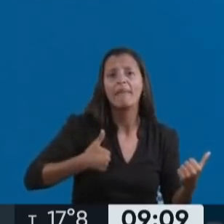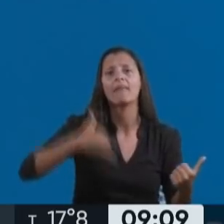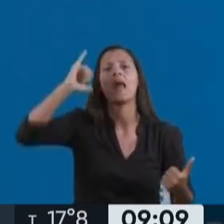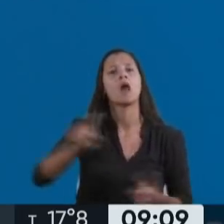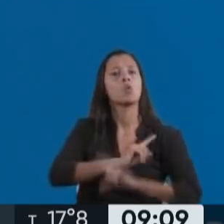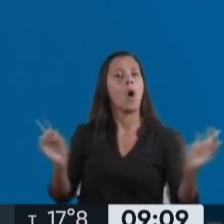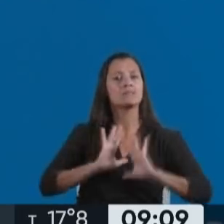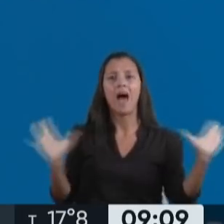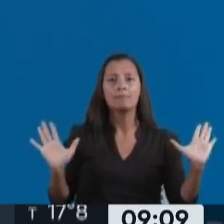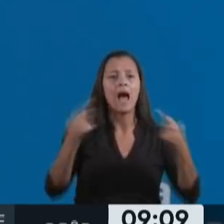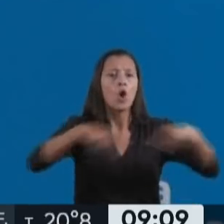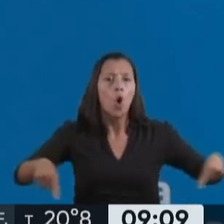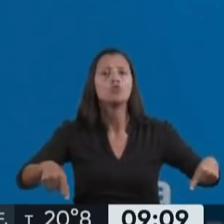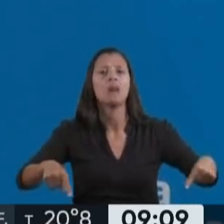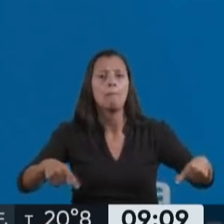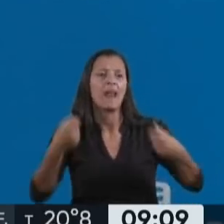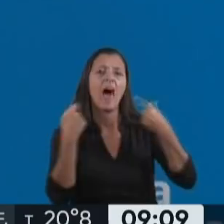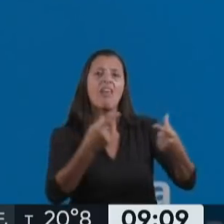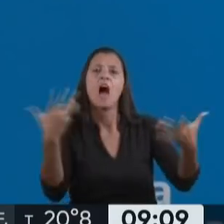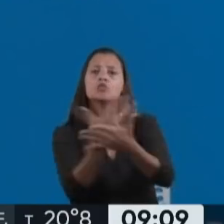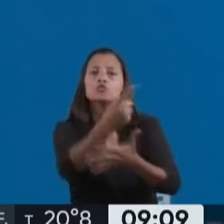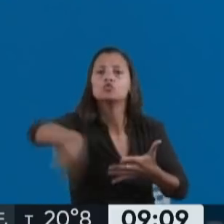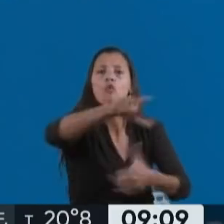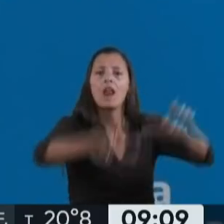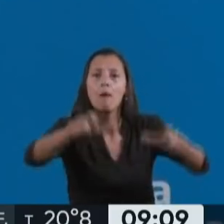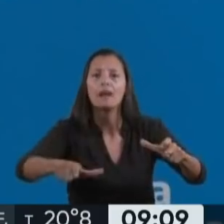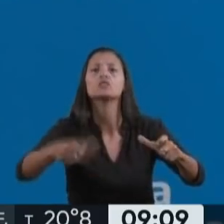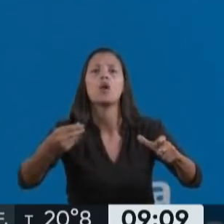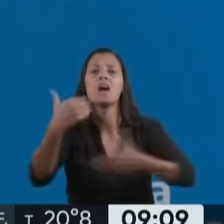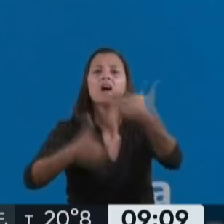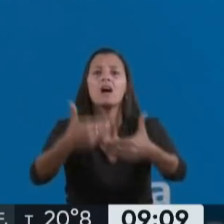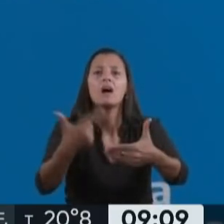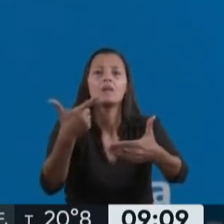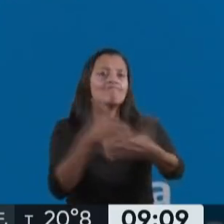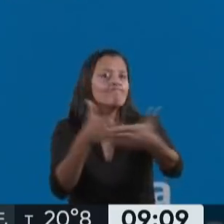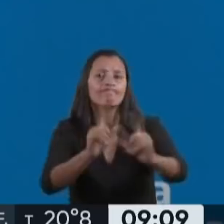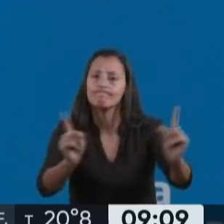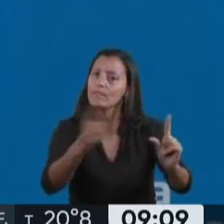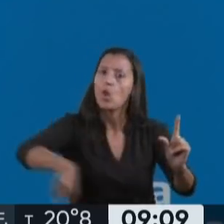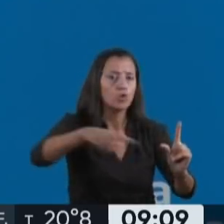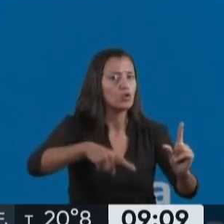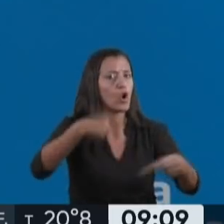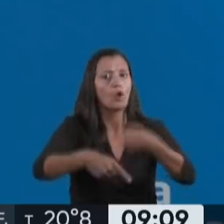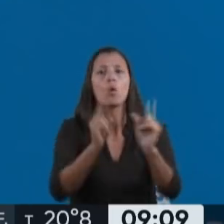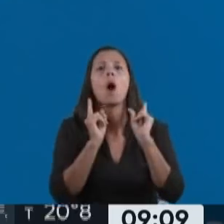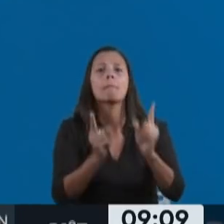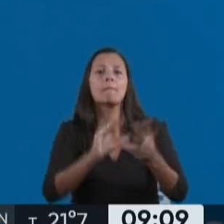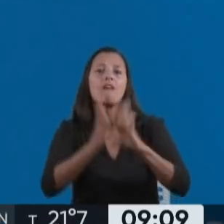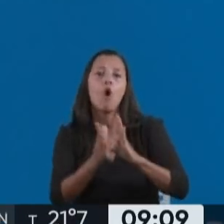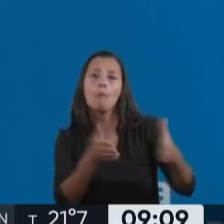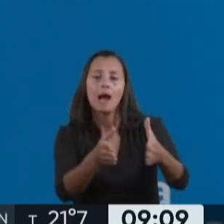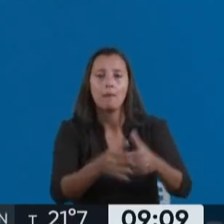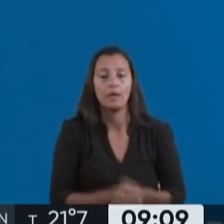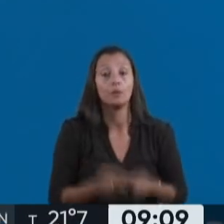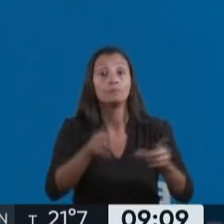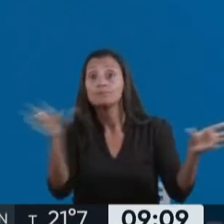ningún acuerdo que implique comprometer esta senda de crecimiento que creemos que es el camino que tenemos que seguir llevando adelante. Así que esas